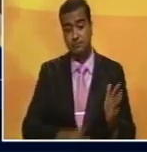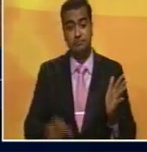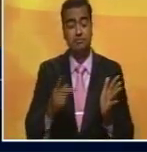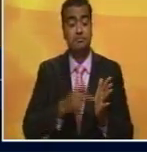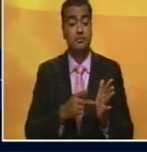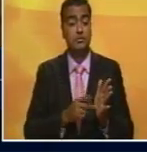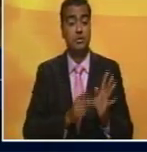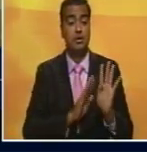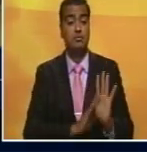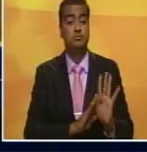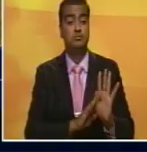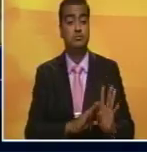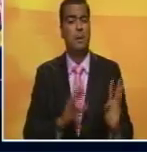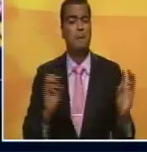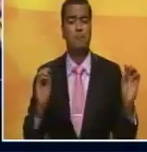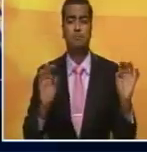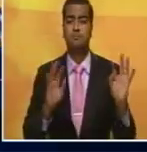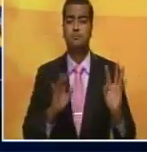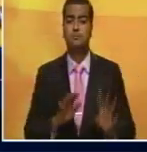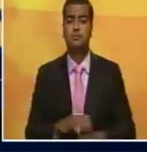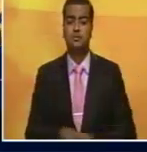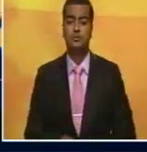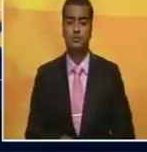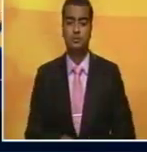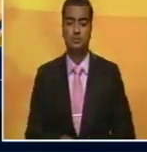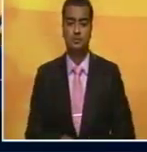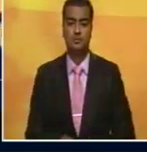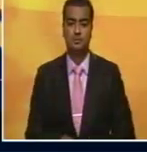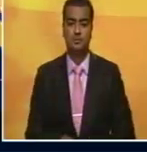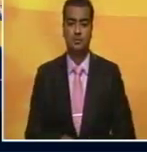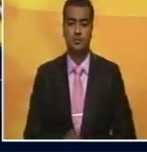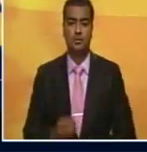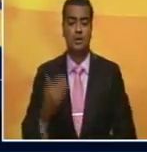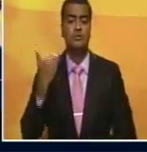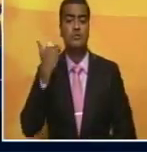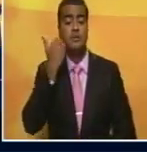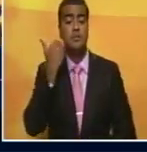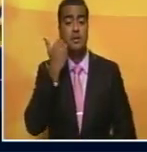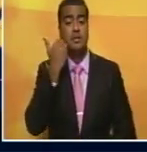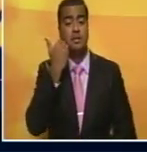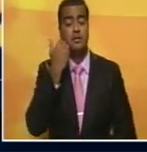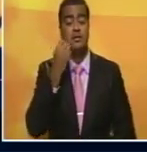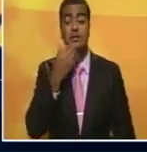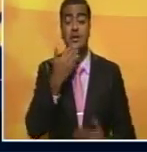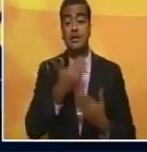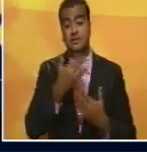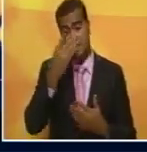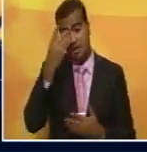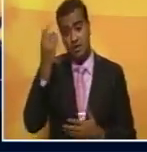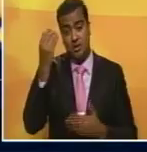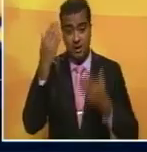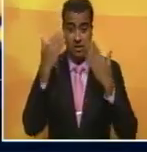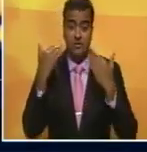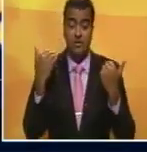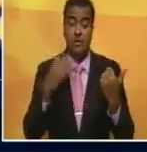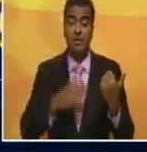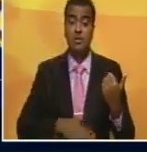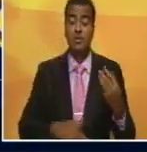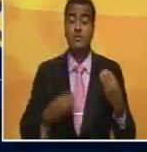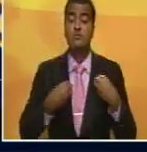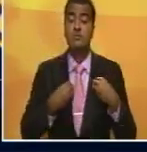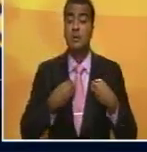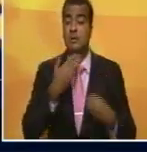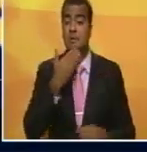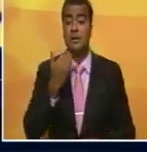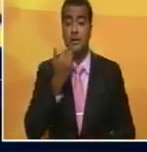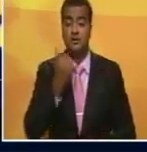la feligresía fue masiva. Bueno, yo soy portadora de una enfermedad inmunológica y gracias a Dios y a la Virgen estoy viva,